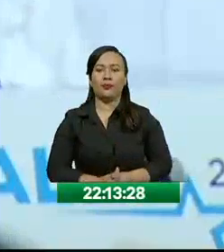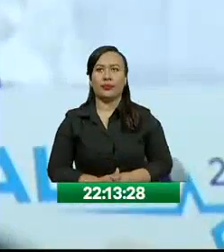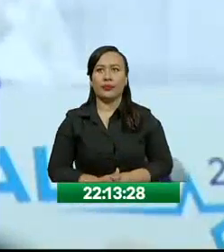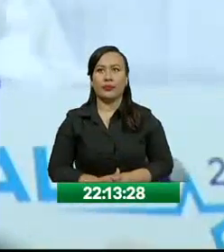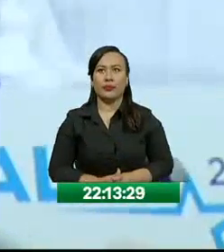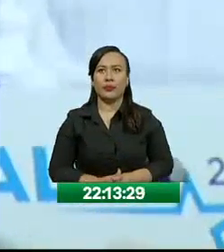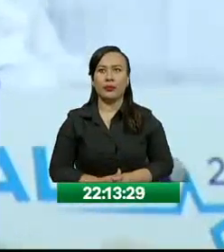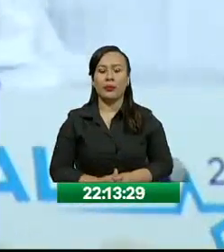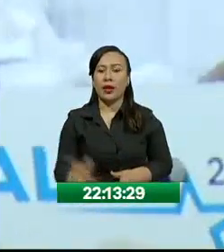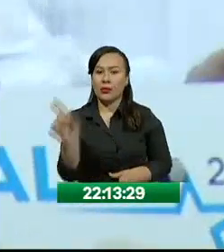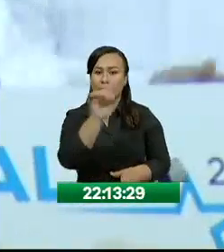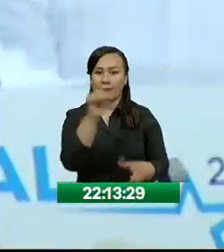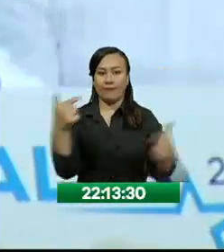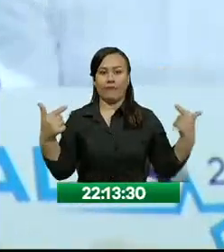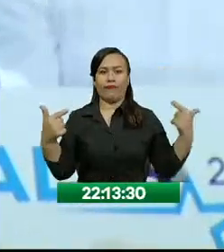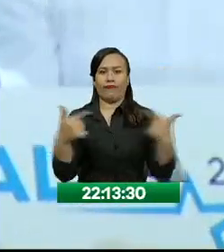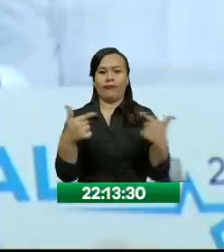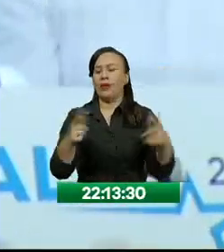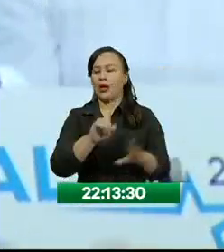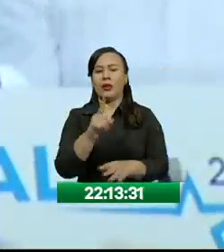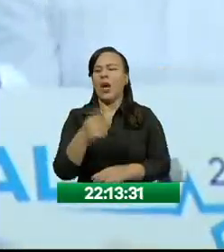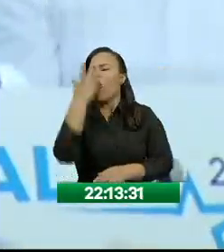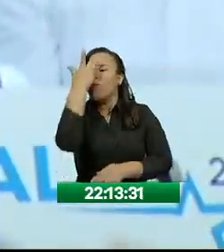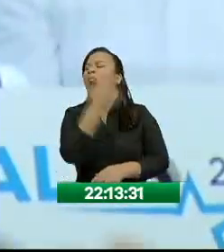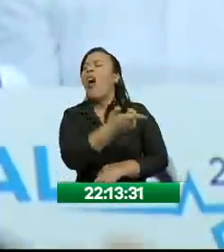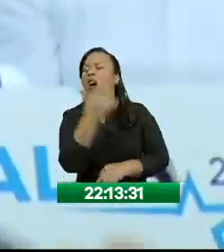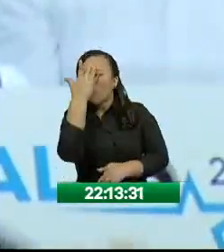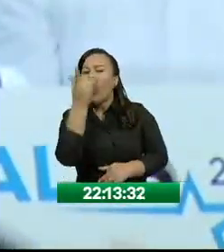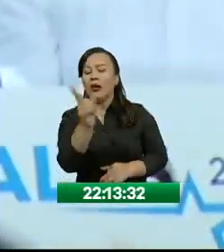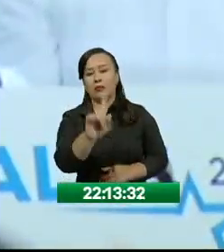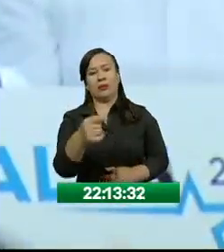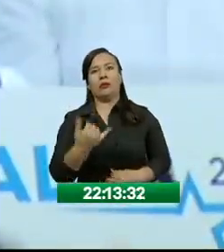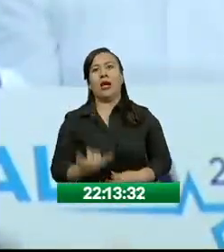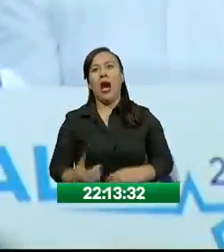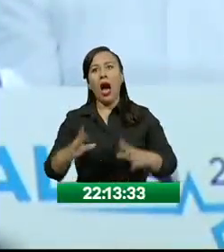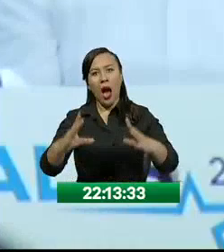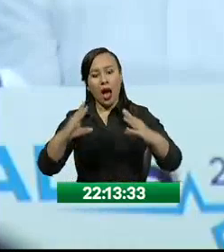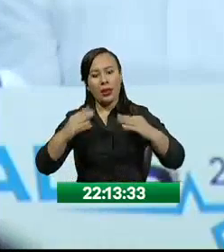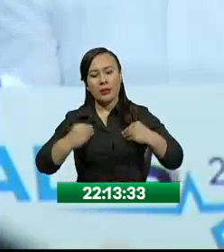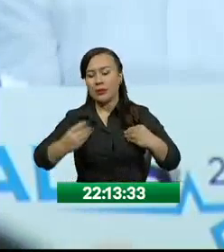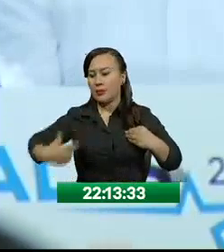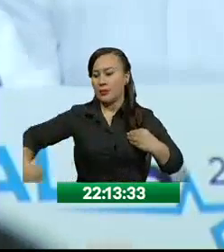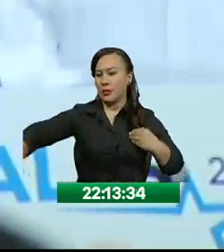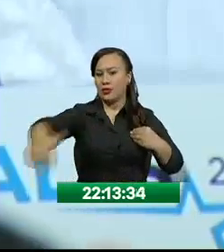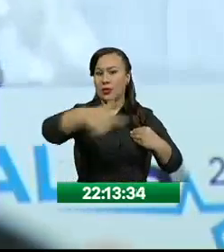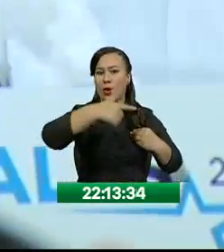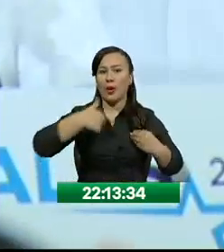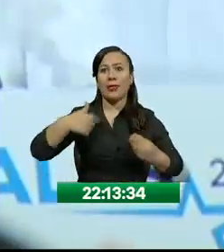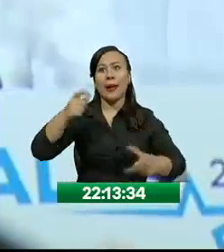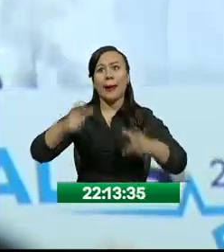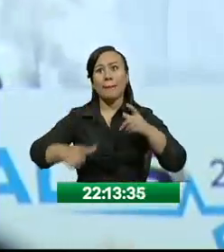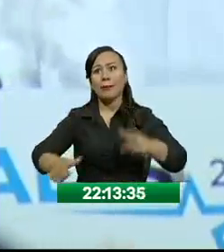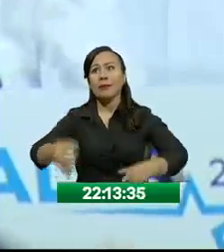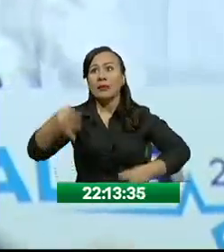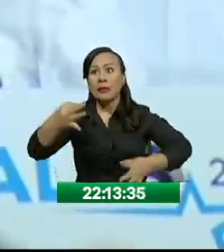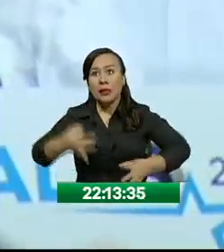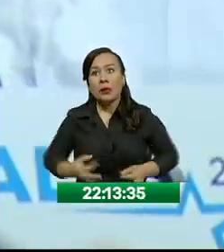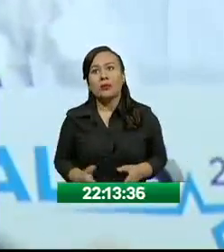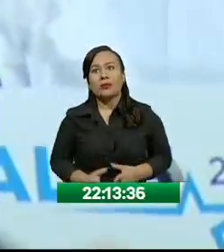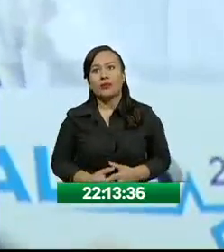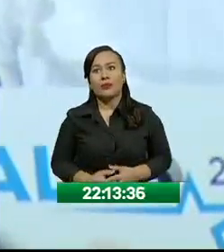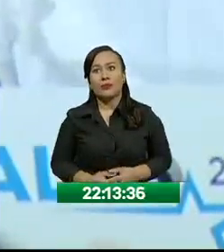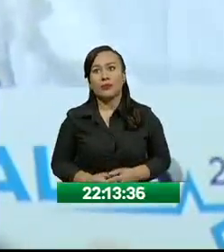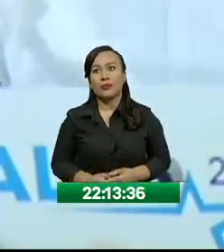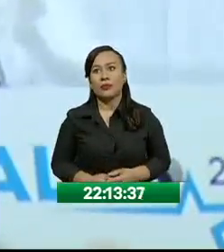se discute, porque la tiene, su gran aceptación popular. Con franqueza,